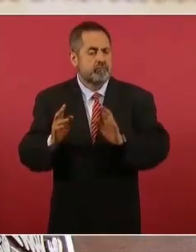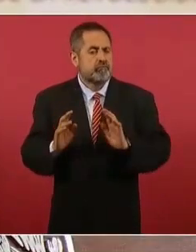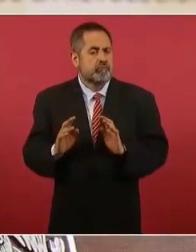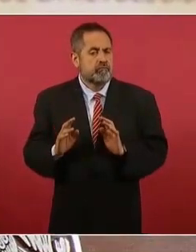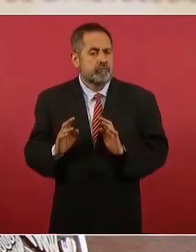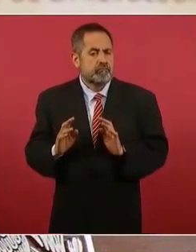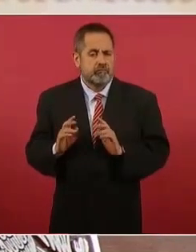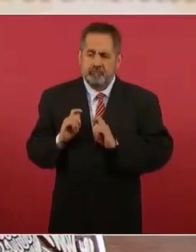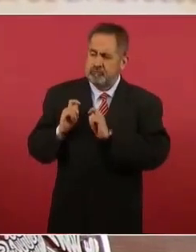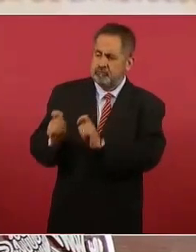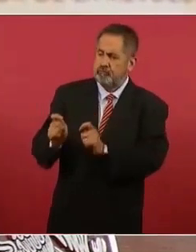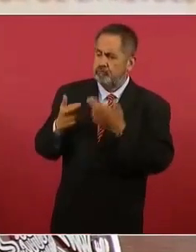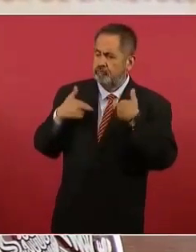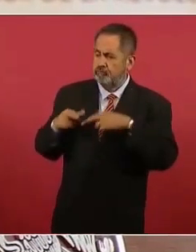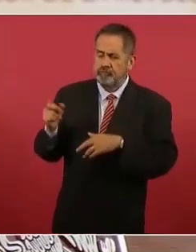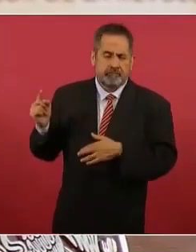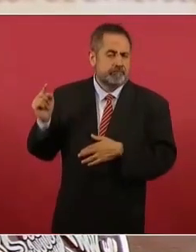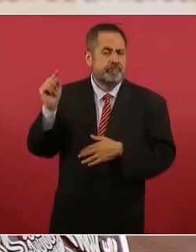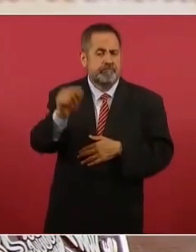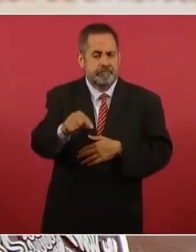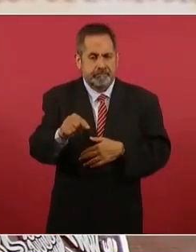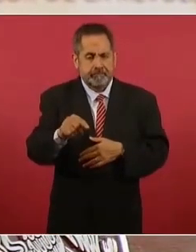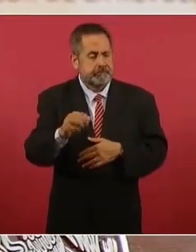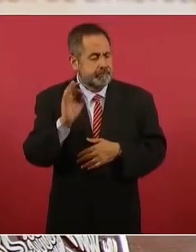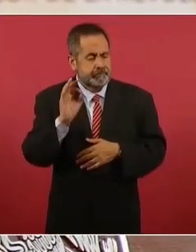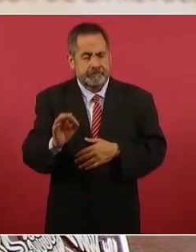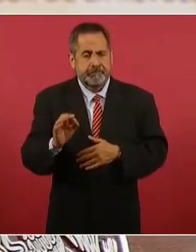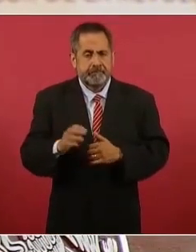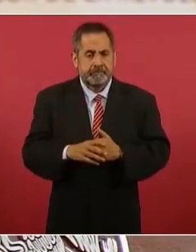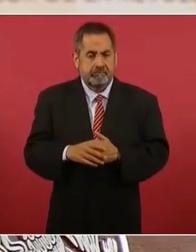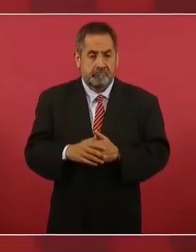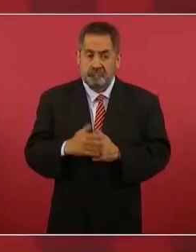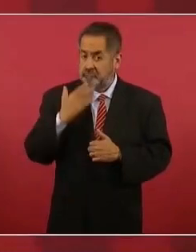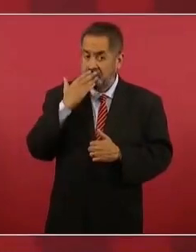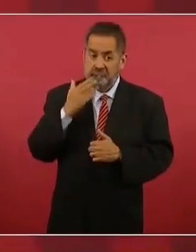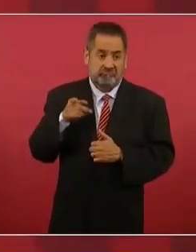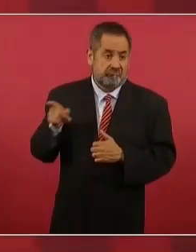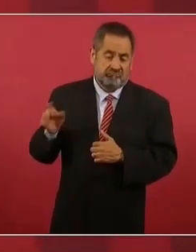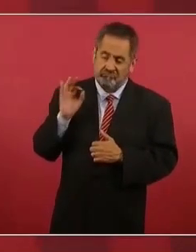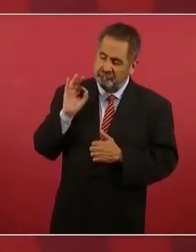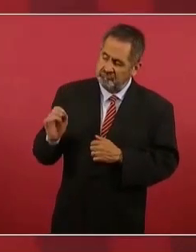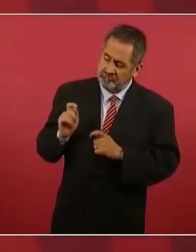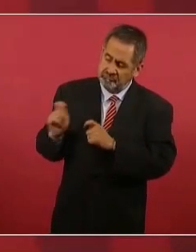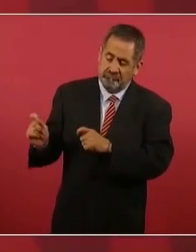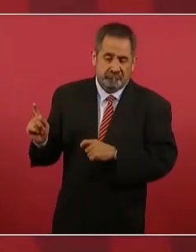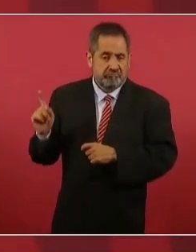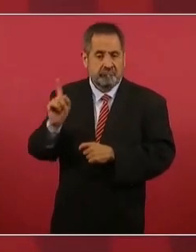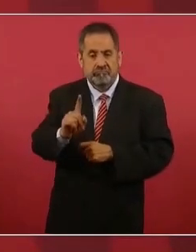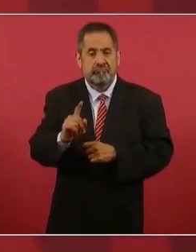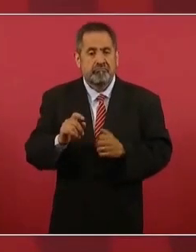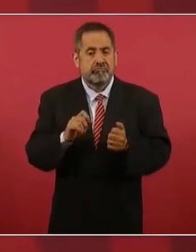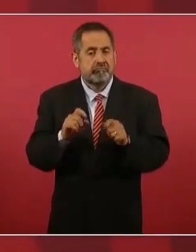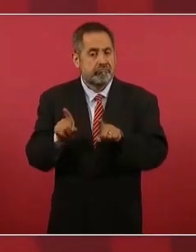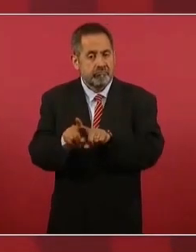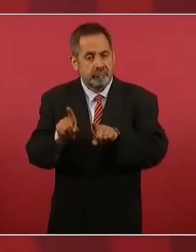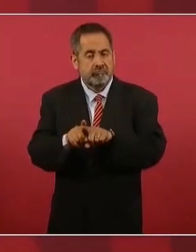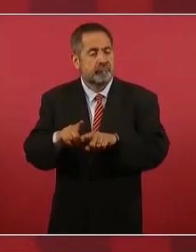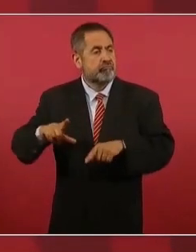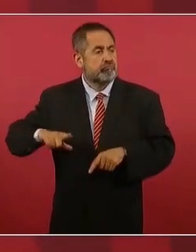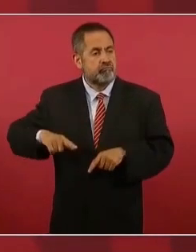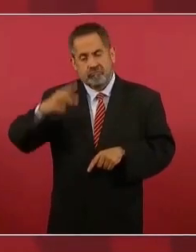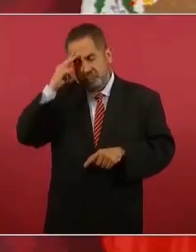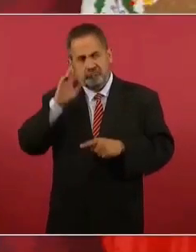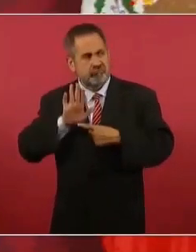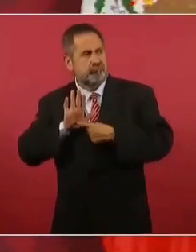fue representado y muy bien lo mismo el gobierno de